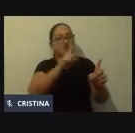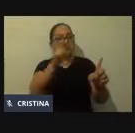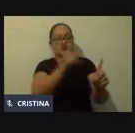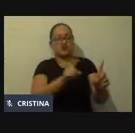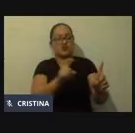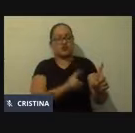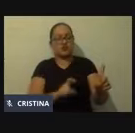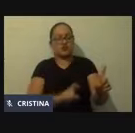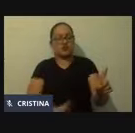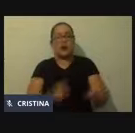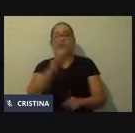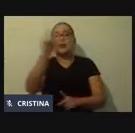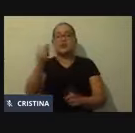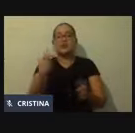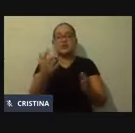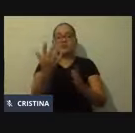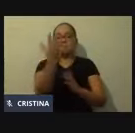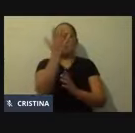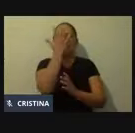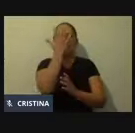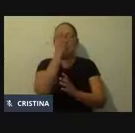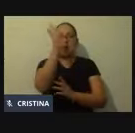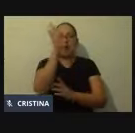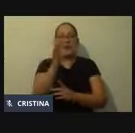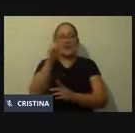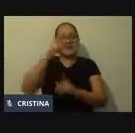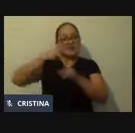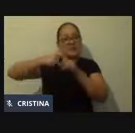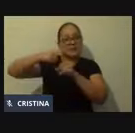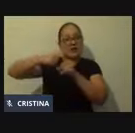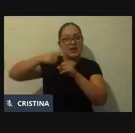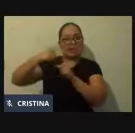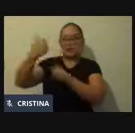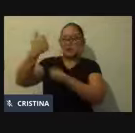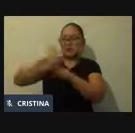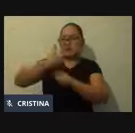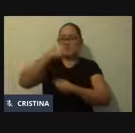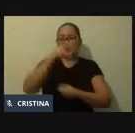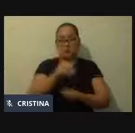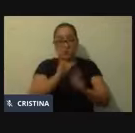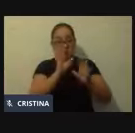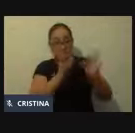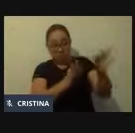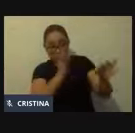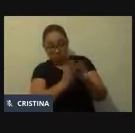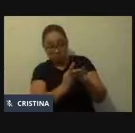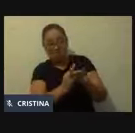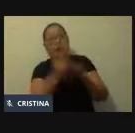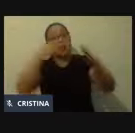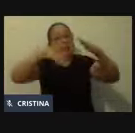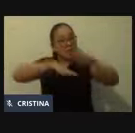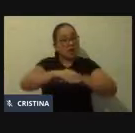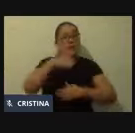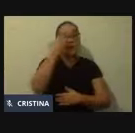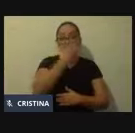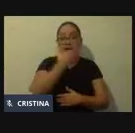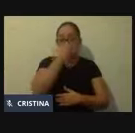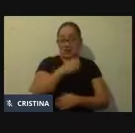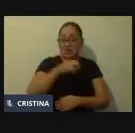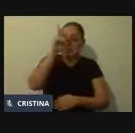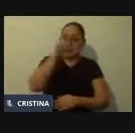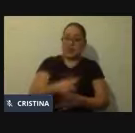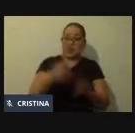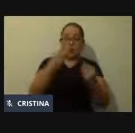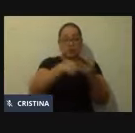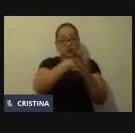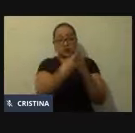lector de temperatura y de no sé qué otros síntomas, y entonces sí, ya le dan el acceso a la escuela. O sea, es todo un ritual que